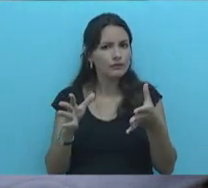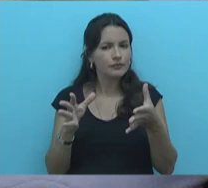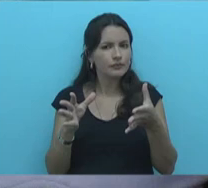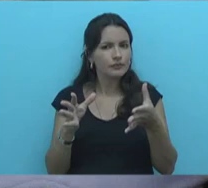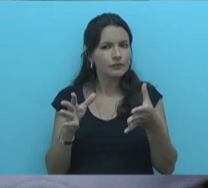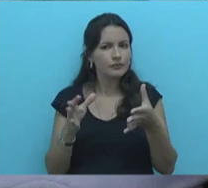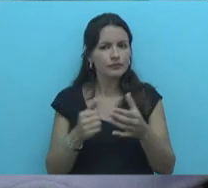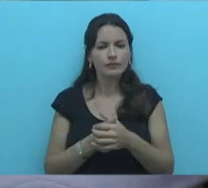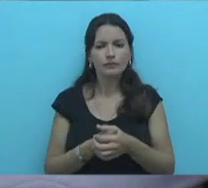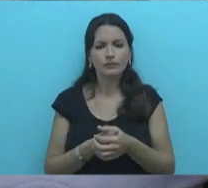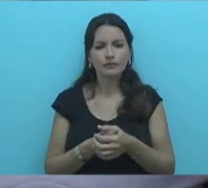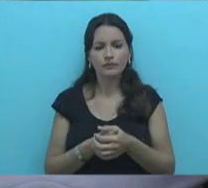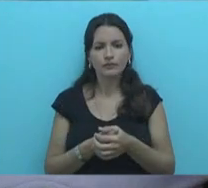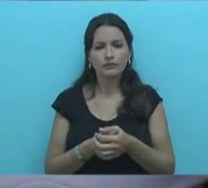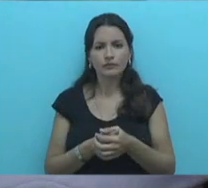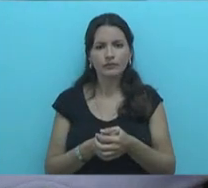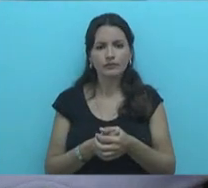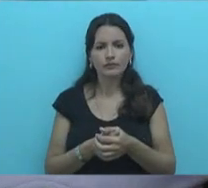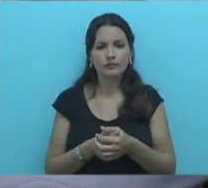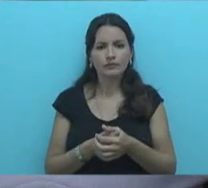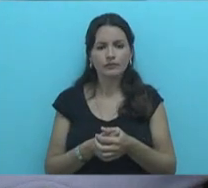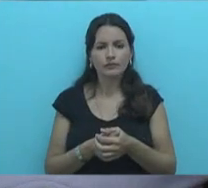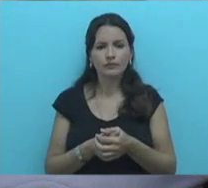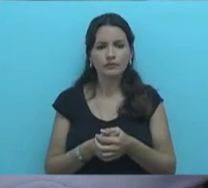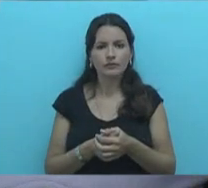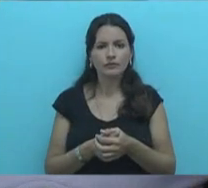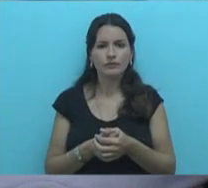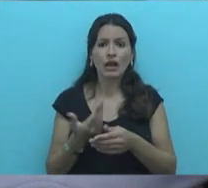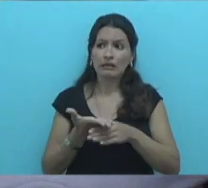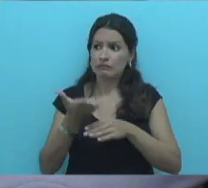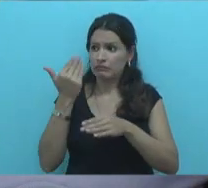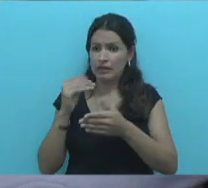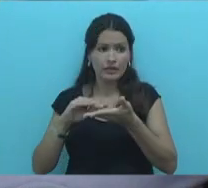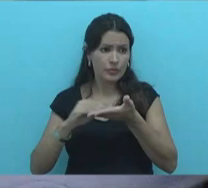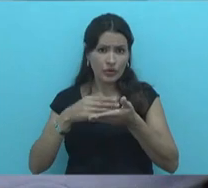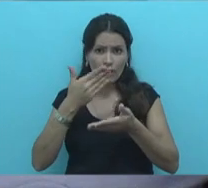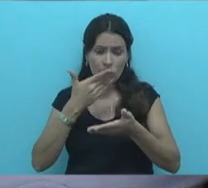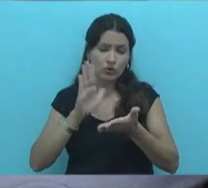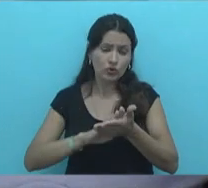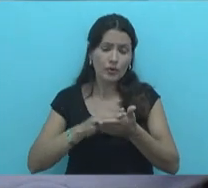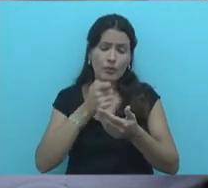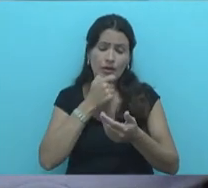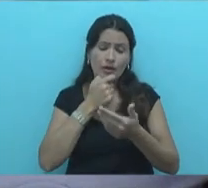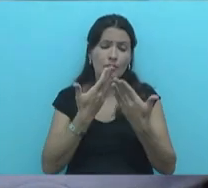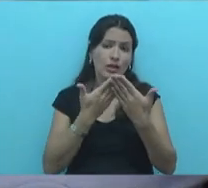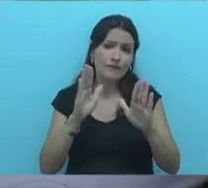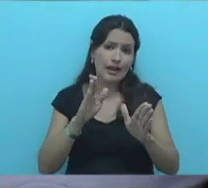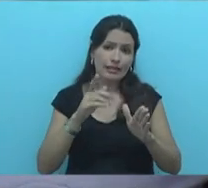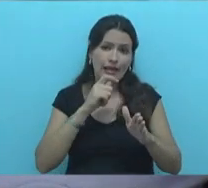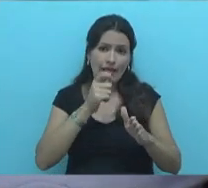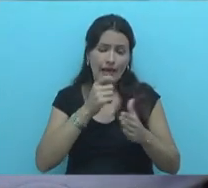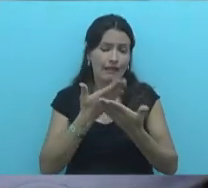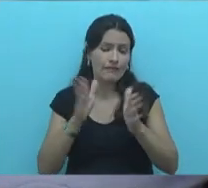que expresaron ya varios de mis compañeras y compañeros respecto de la libertad de expresión. Esto es